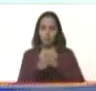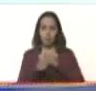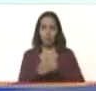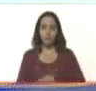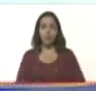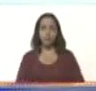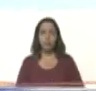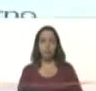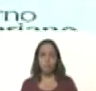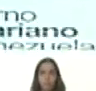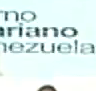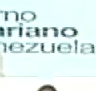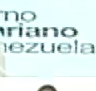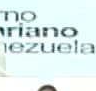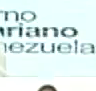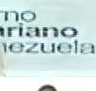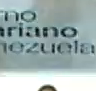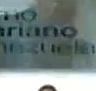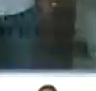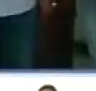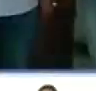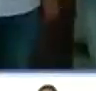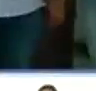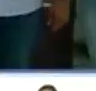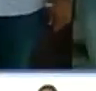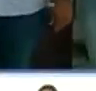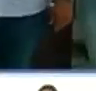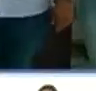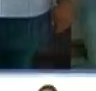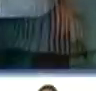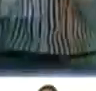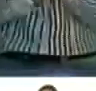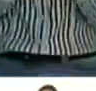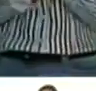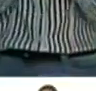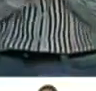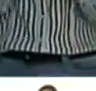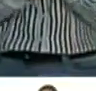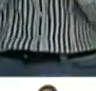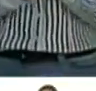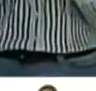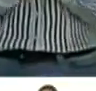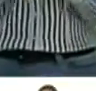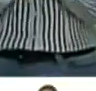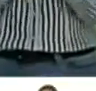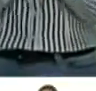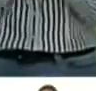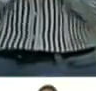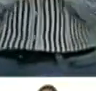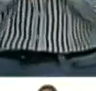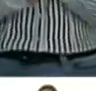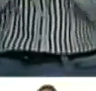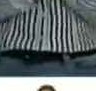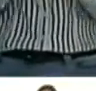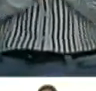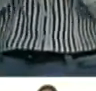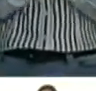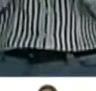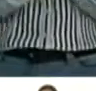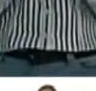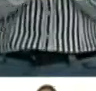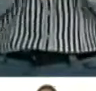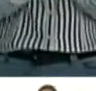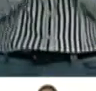Carneiro. Bueno, presidente, desde aquí vaya el saludo de los guaireños y